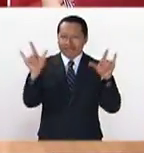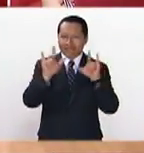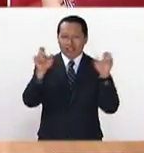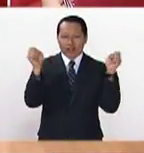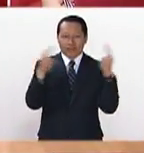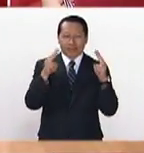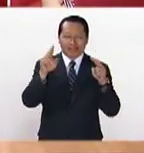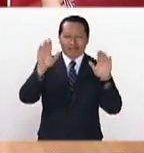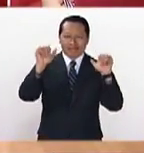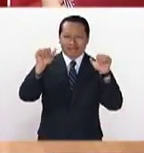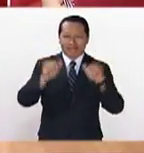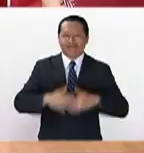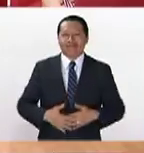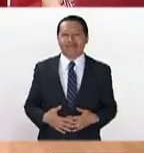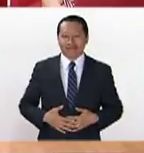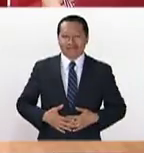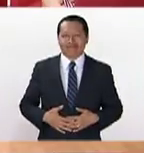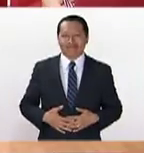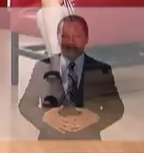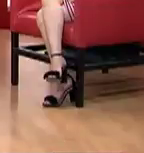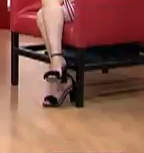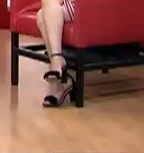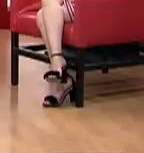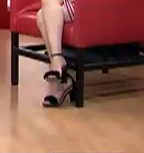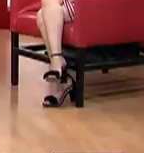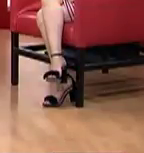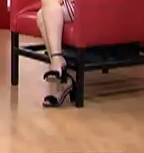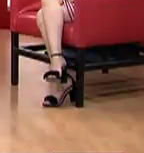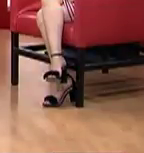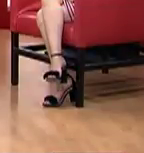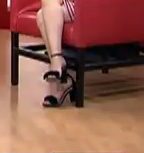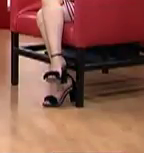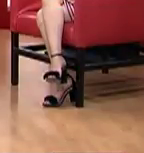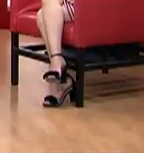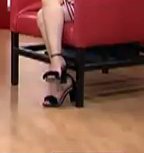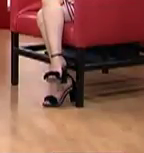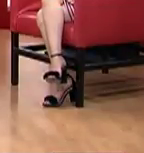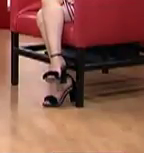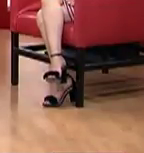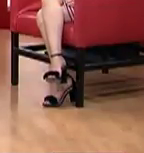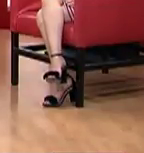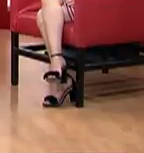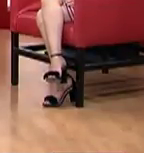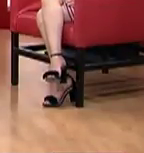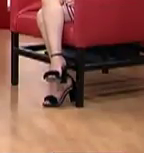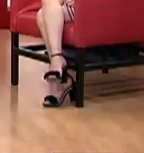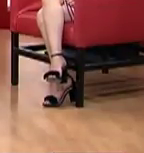por vernos. Este es un esfuerzo informativo de Televisión Educativa. Que tenga buen día. Chao, chao.